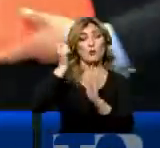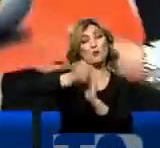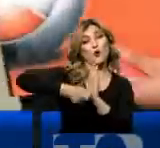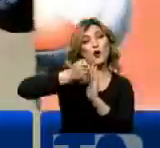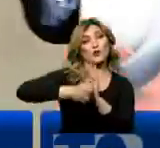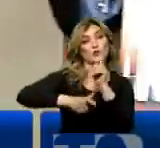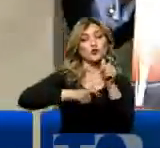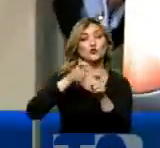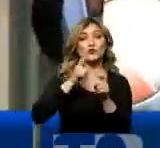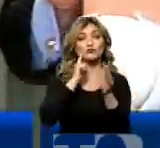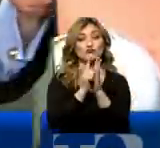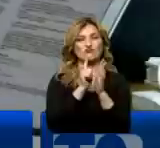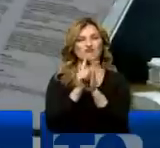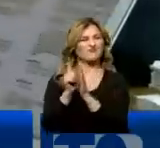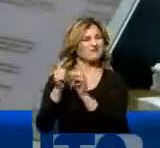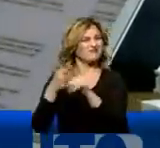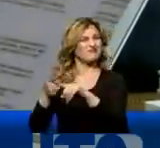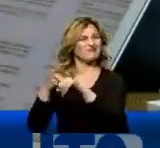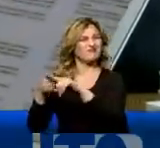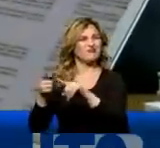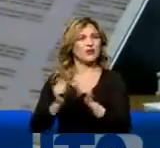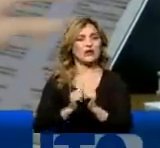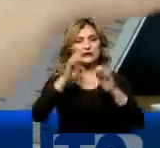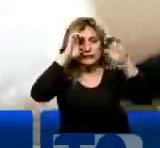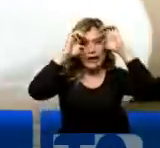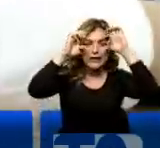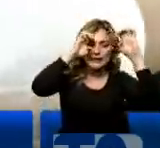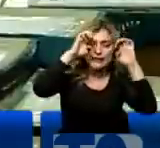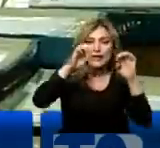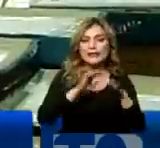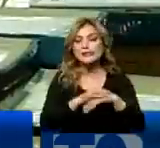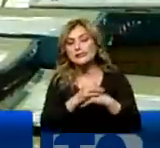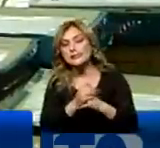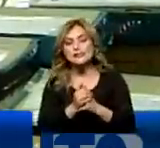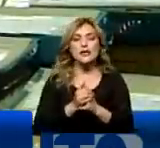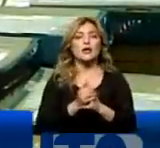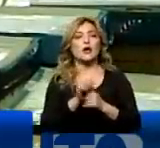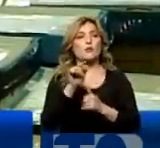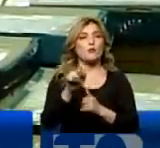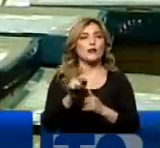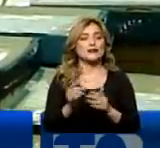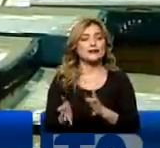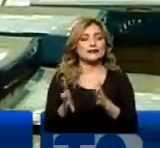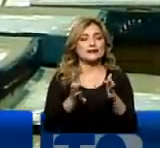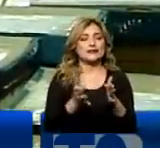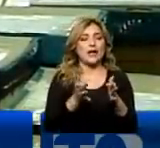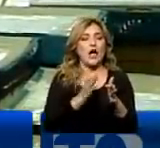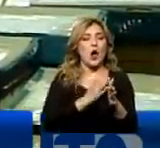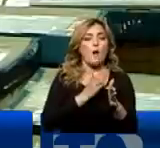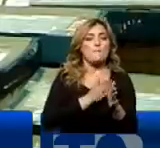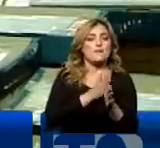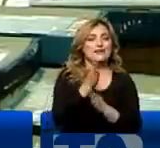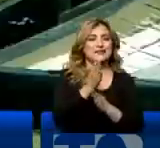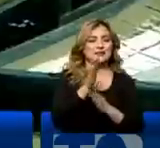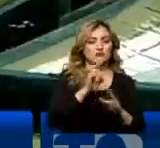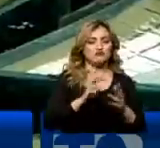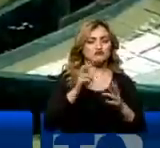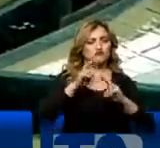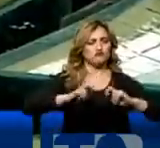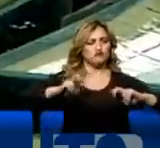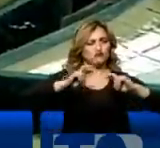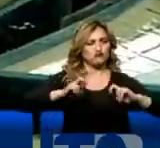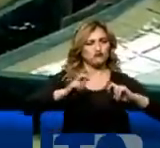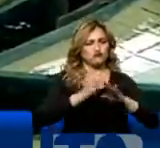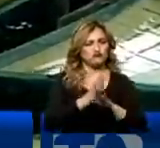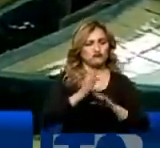procesados ha aprobado distintas estrategias y la más reciente, el intento por desacreditar las pericias que constan en el proceso